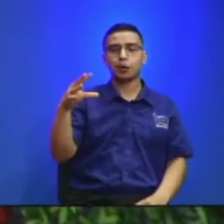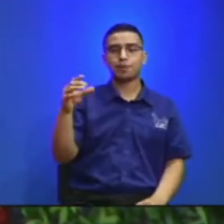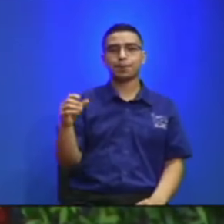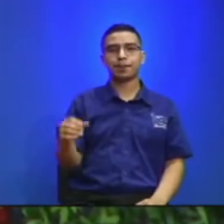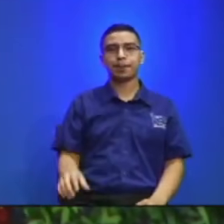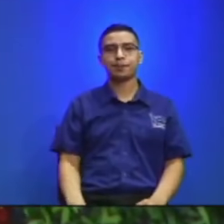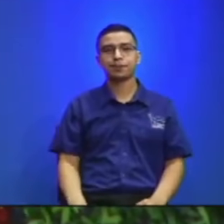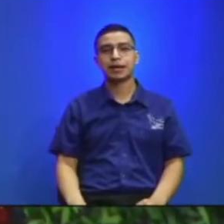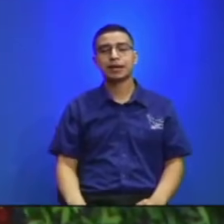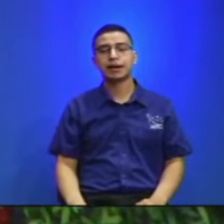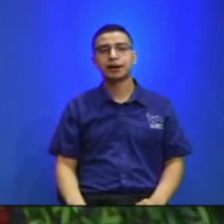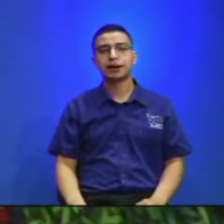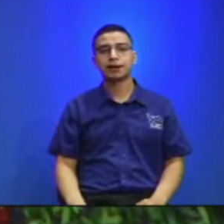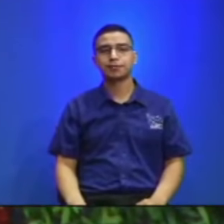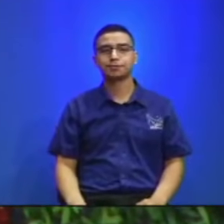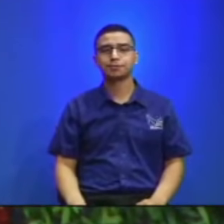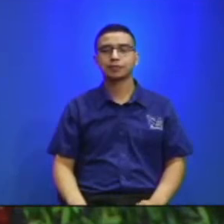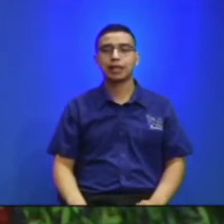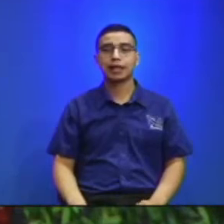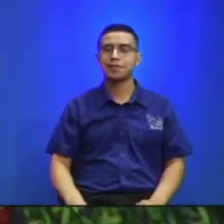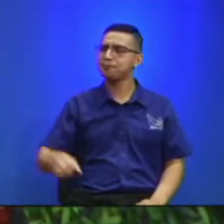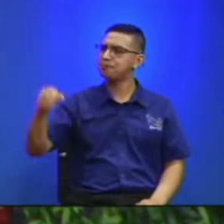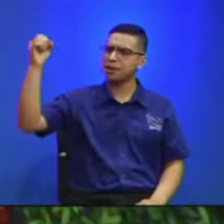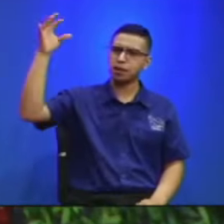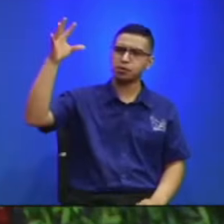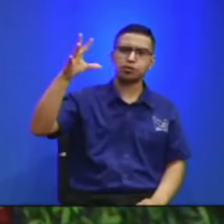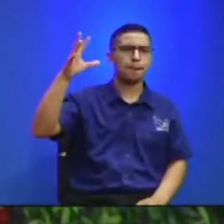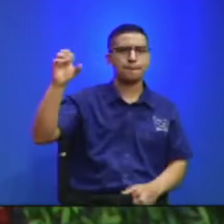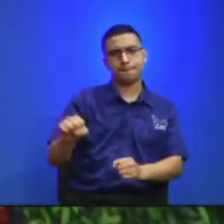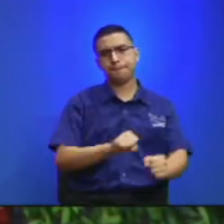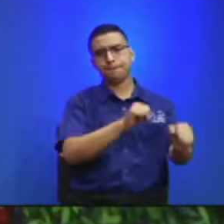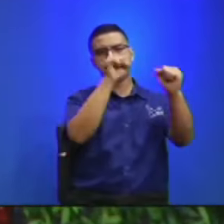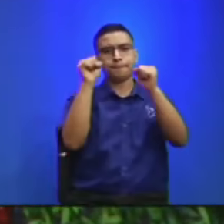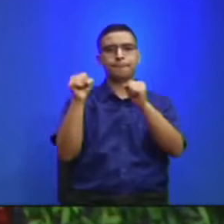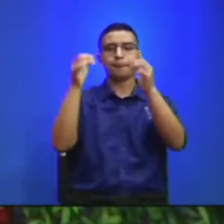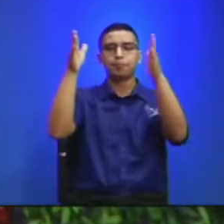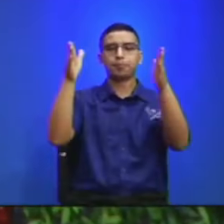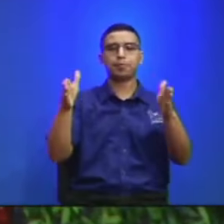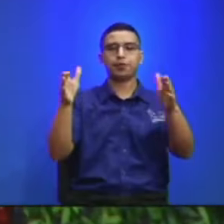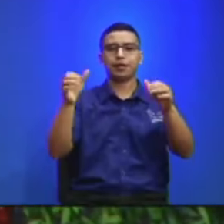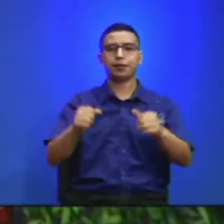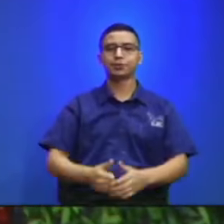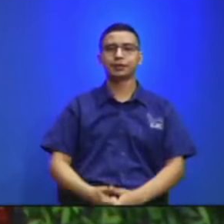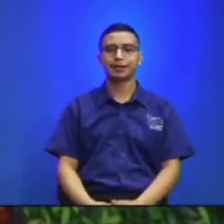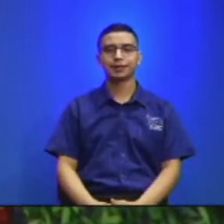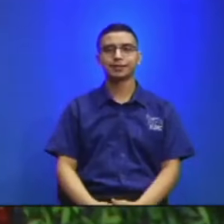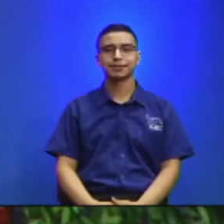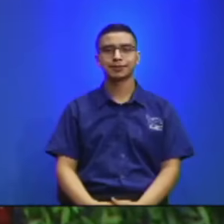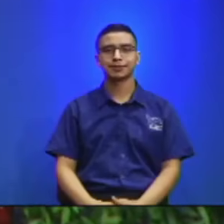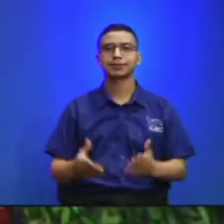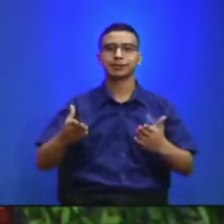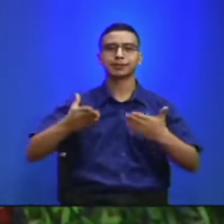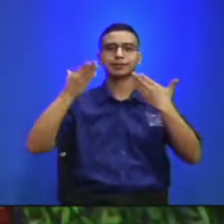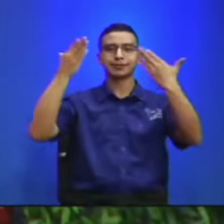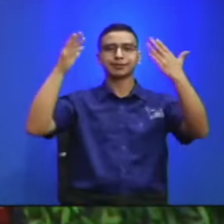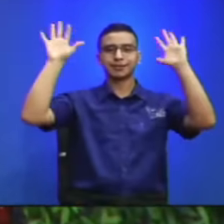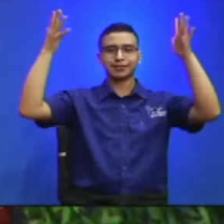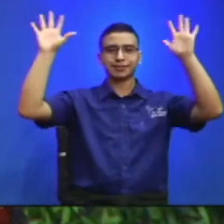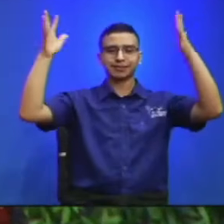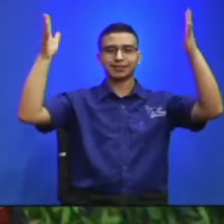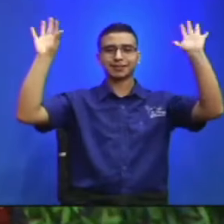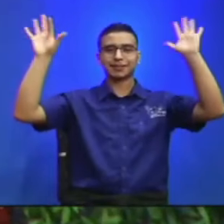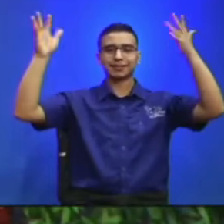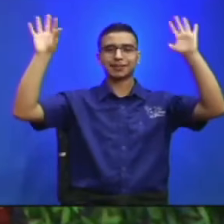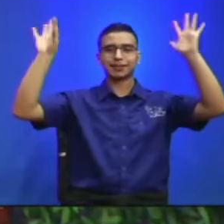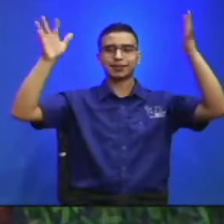las las uvas son del tamaño de un coco en el valle de eshkol dale un aplauso al rey delito